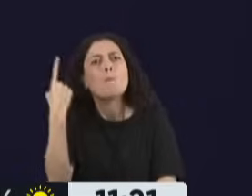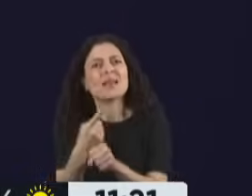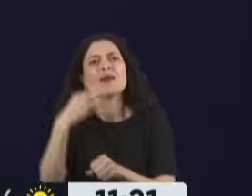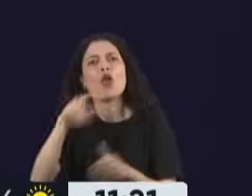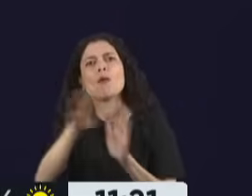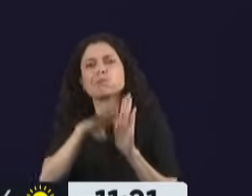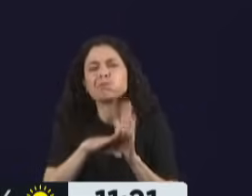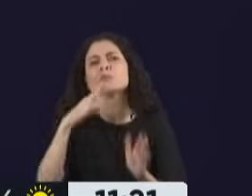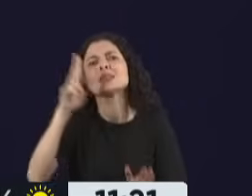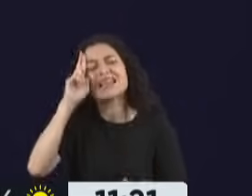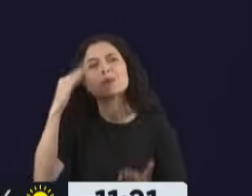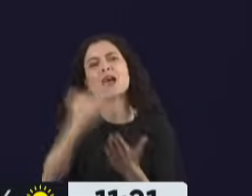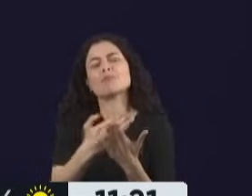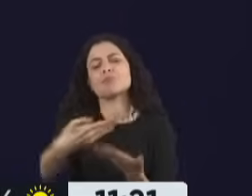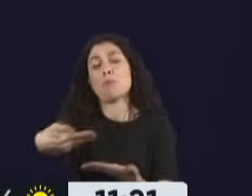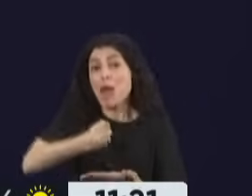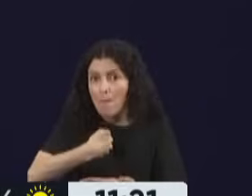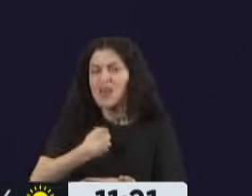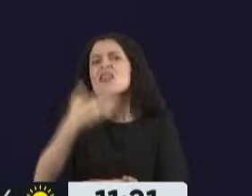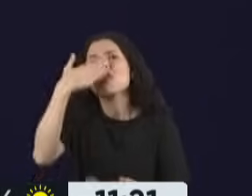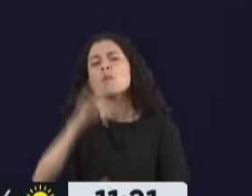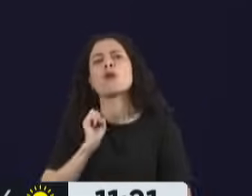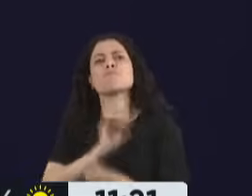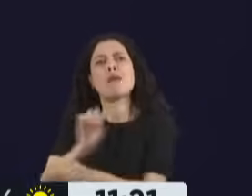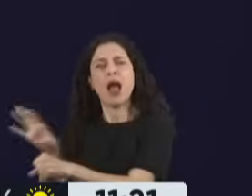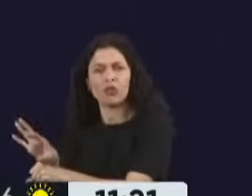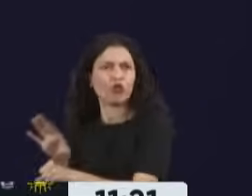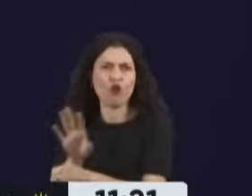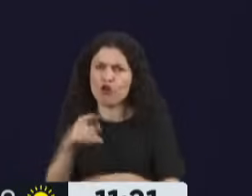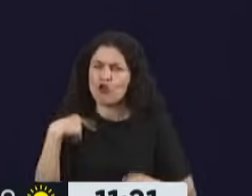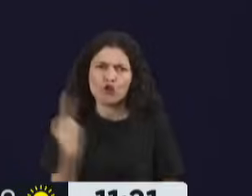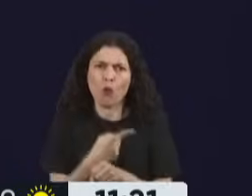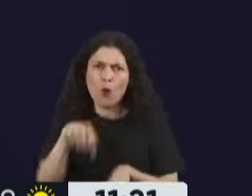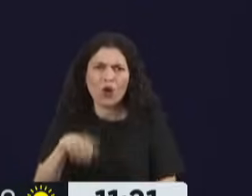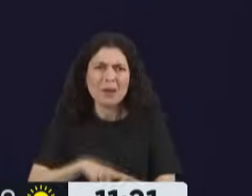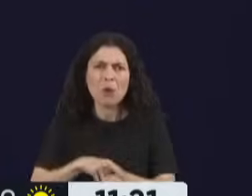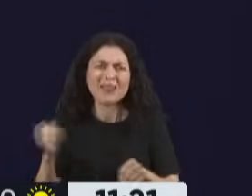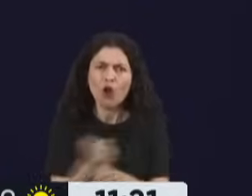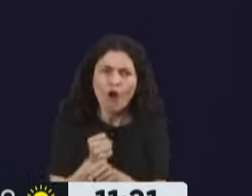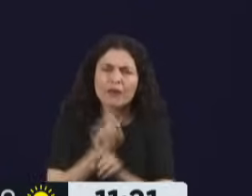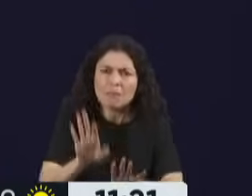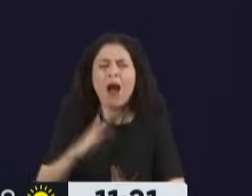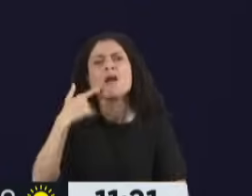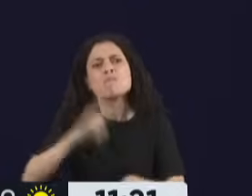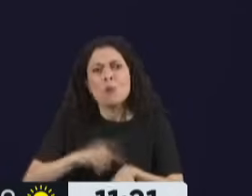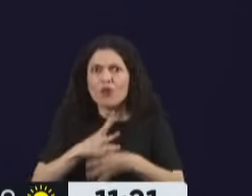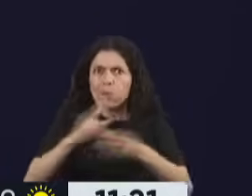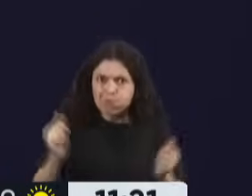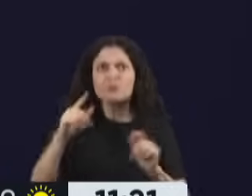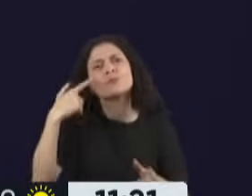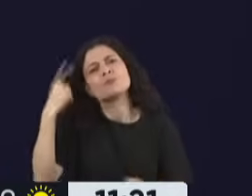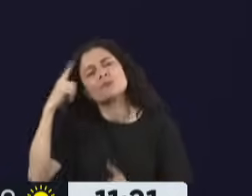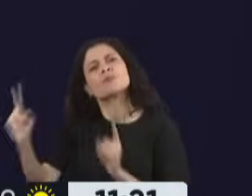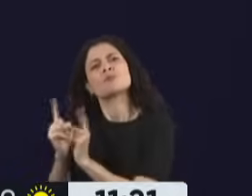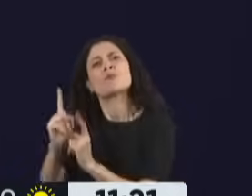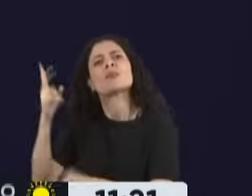no estoy con la información como para confirmártelo, pero encantado, cuando termine esto, hablo efectivamente con el jefe de gabinete, se